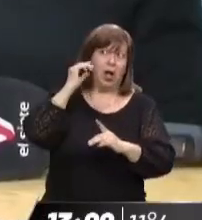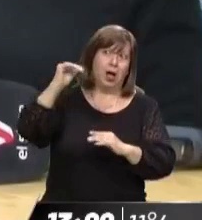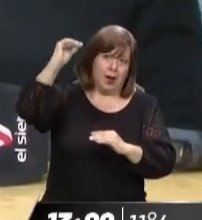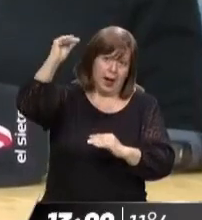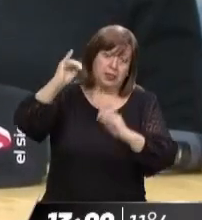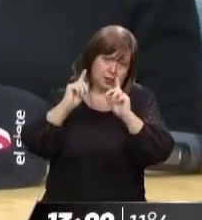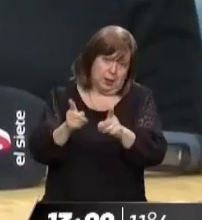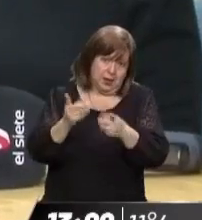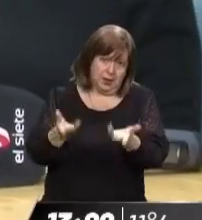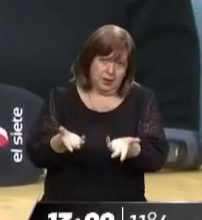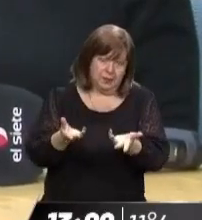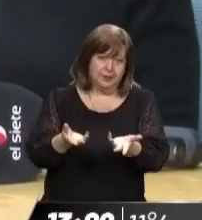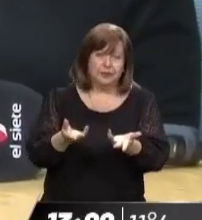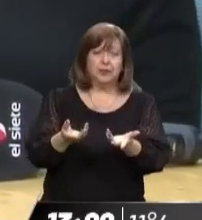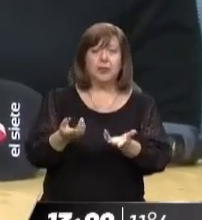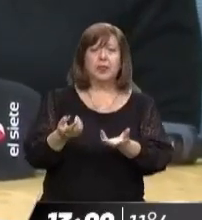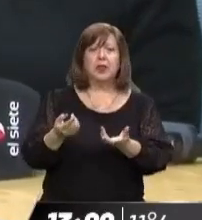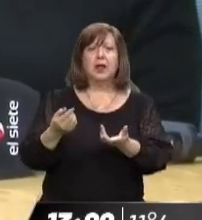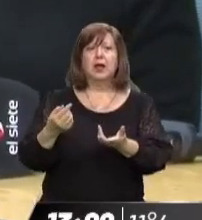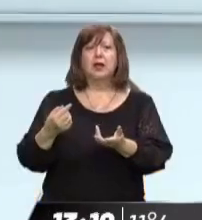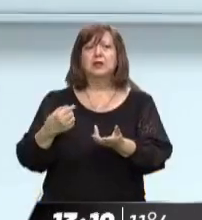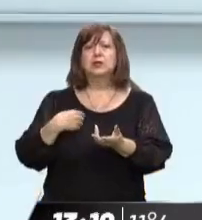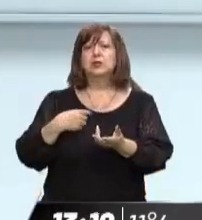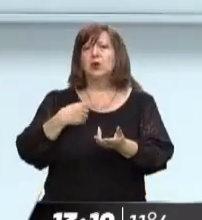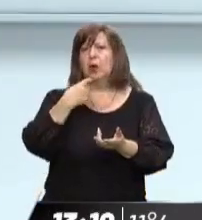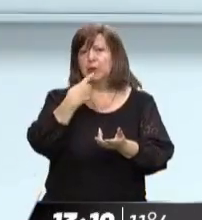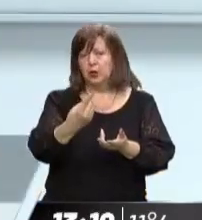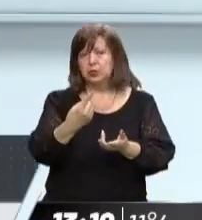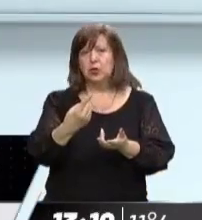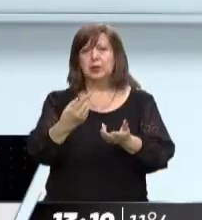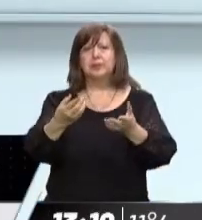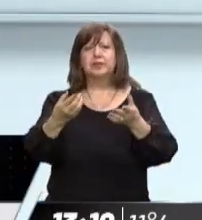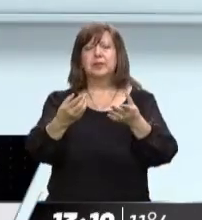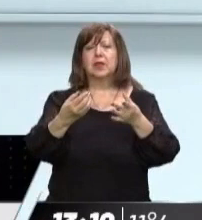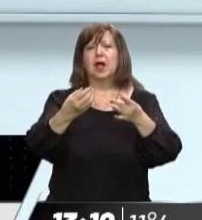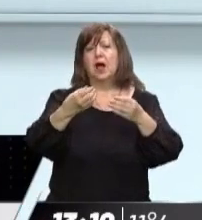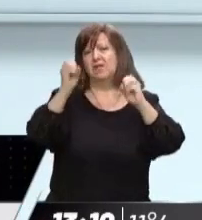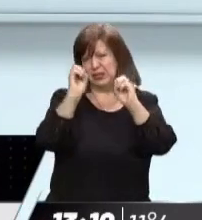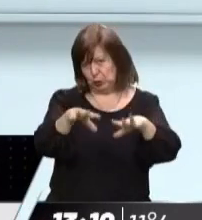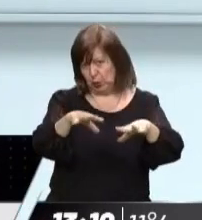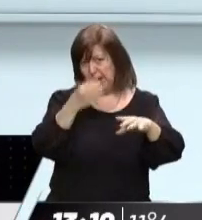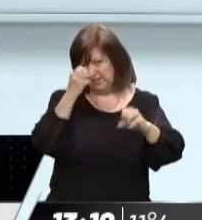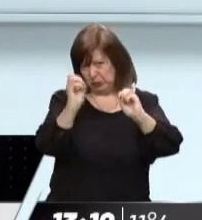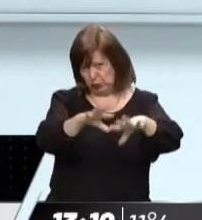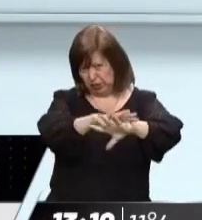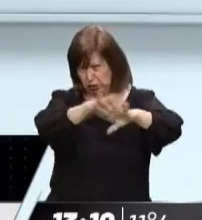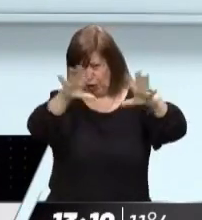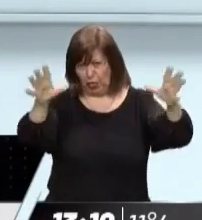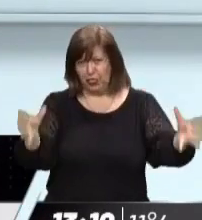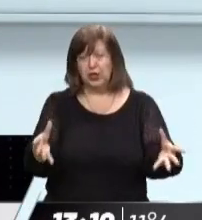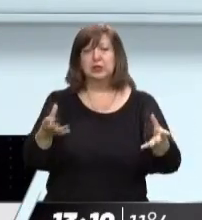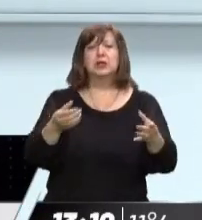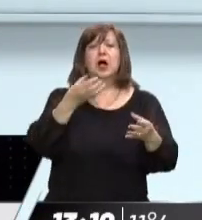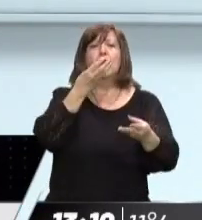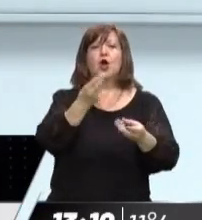La gente encuentra cosas en el basural, ¿puede ocasionar también una muerte? Sí, porque tenemos distintas, porque por ahí pueden estar combinando